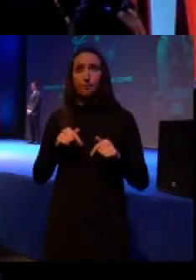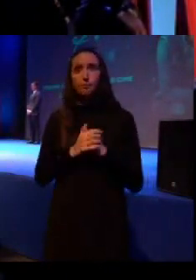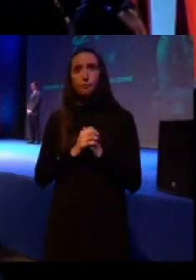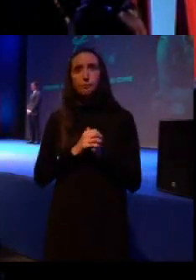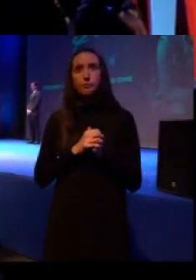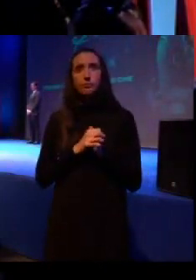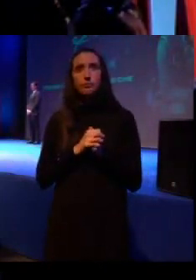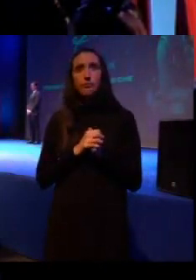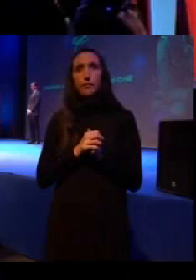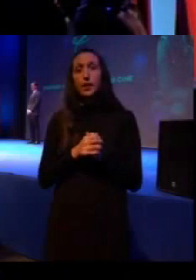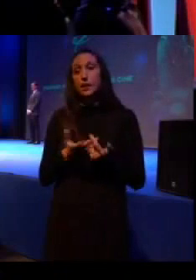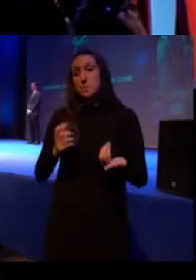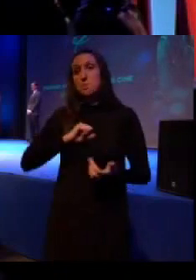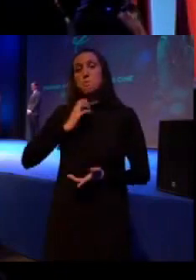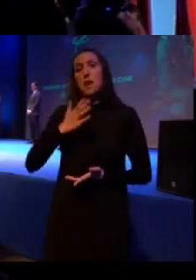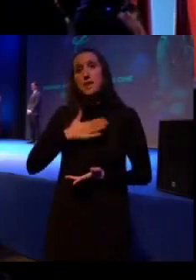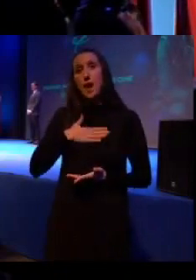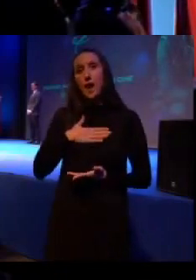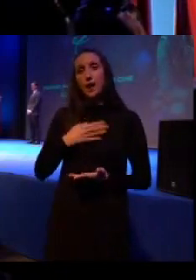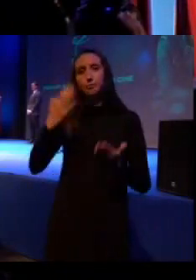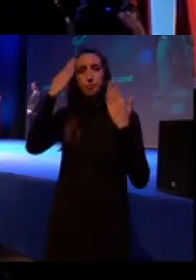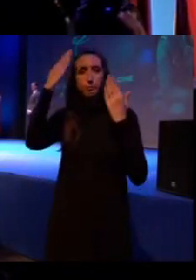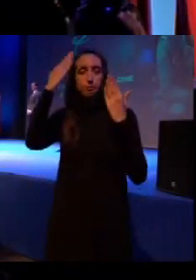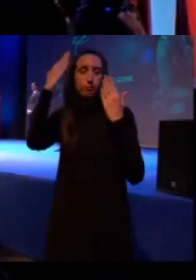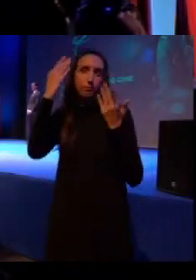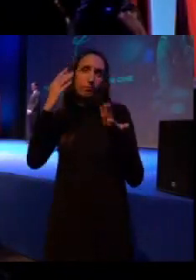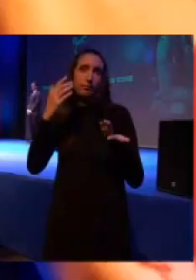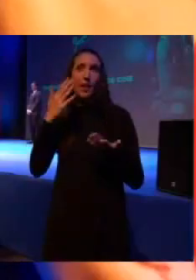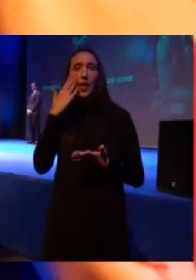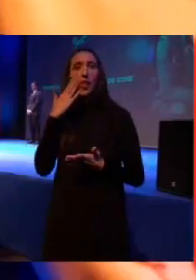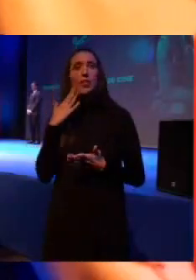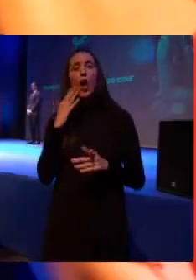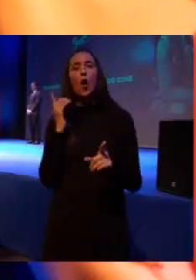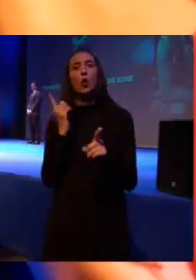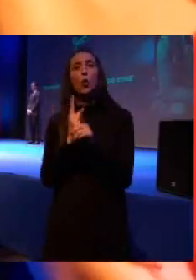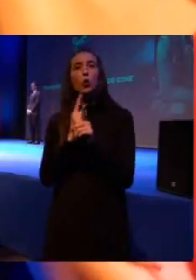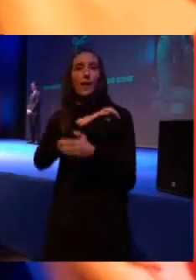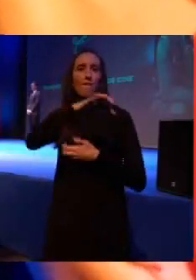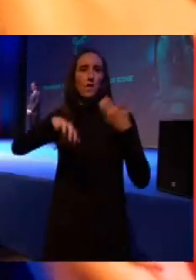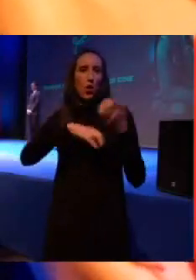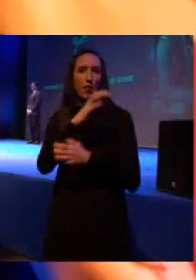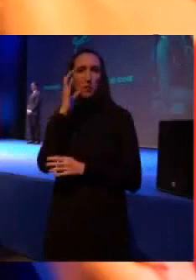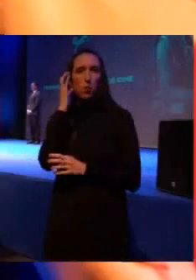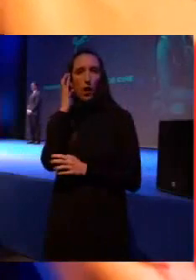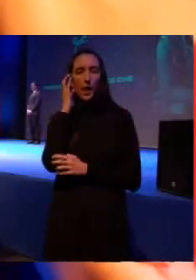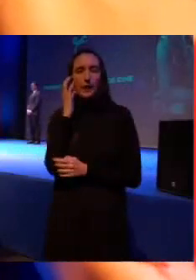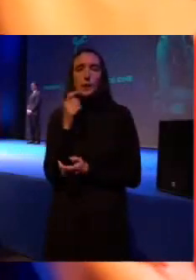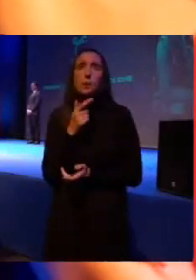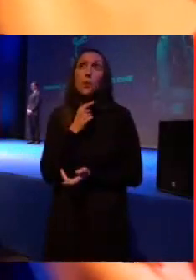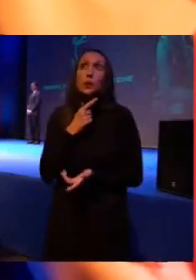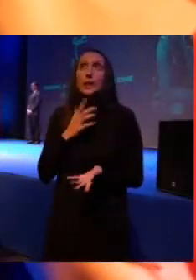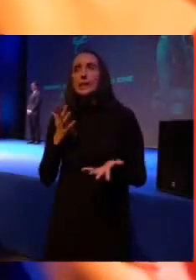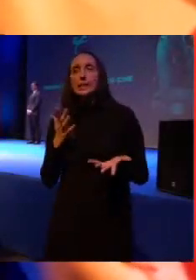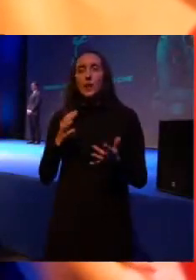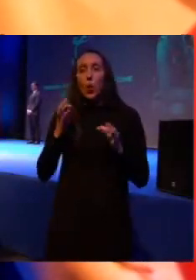teniendo en cuenta lo que conmemoramos mañana, que es el día contra la violencia hacia las mujeres, me gustaría pensar que